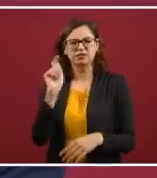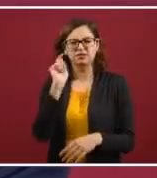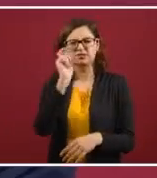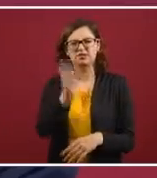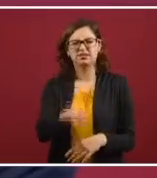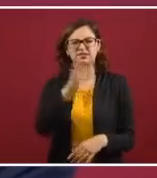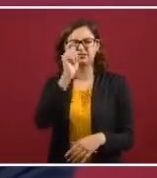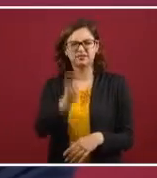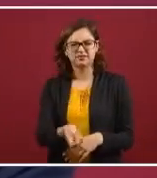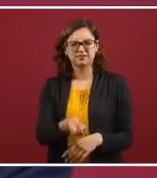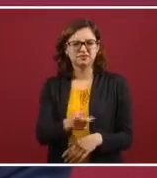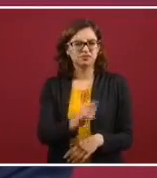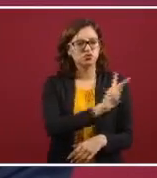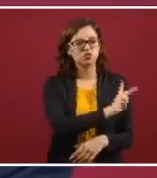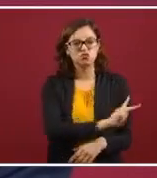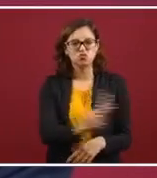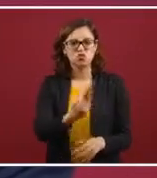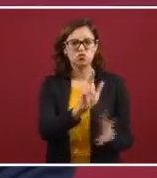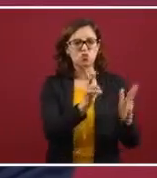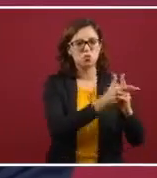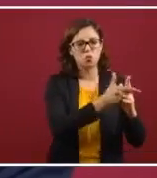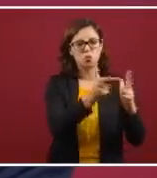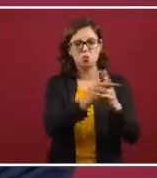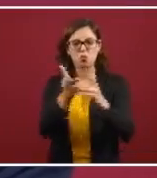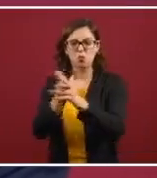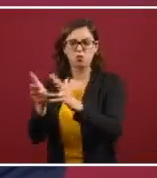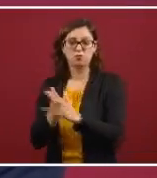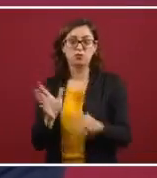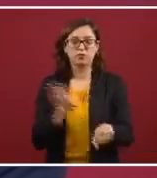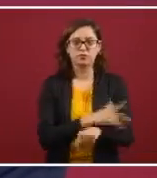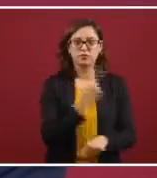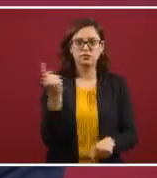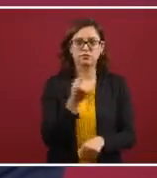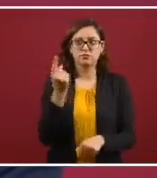porque arriba se encargaban de los derechos humanos.